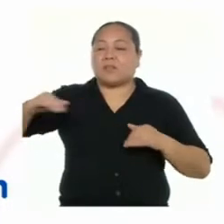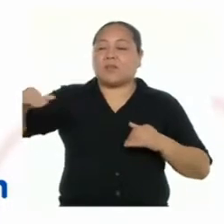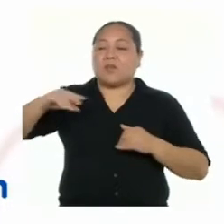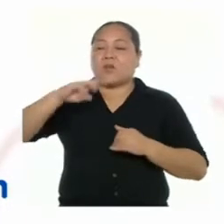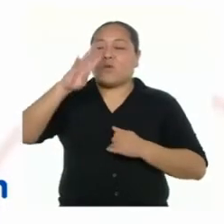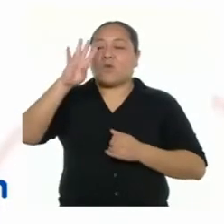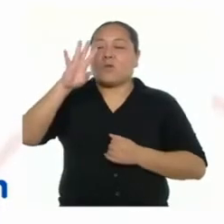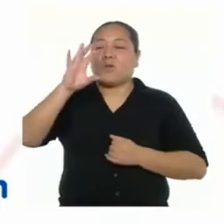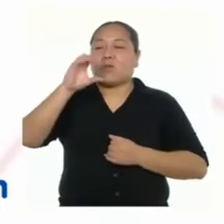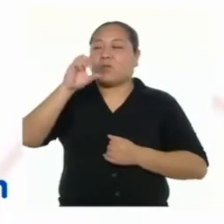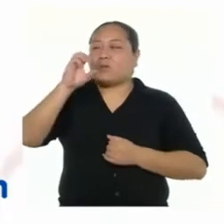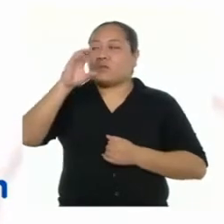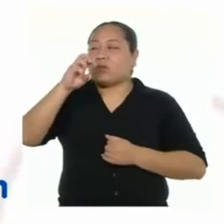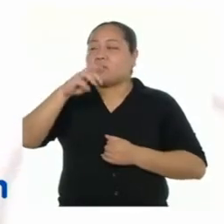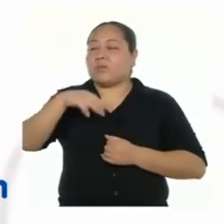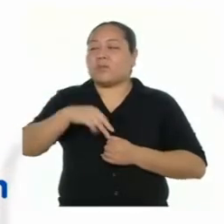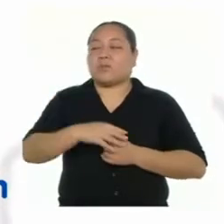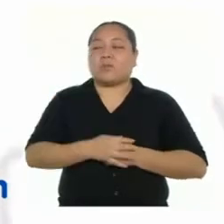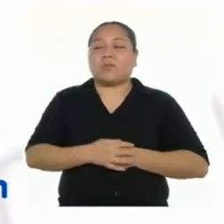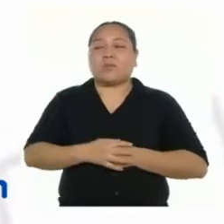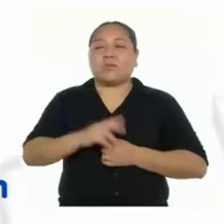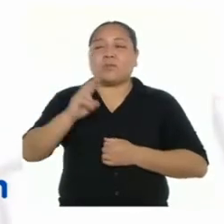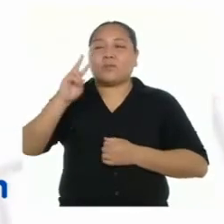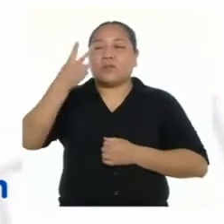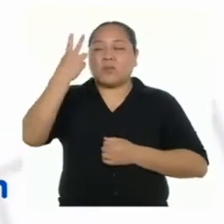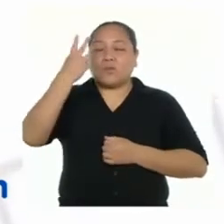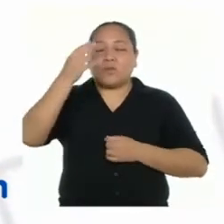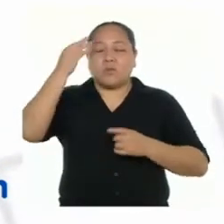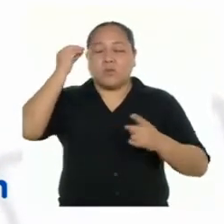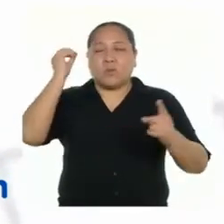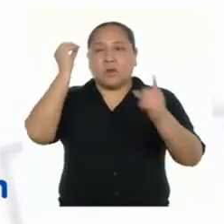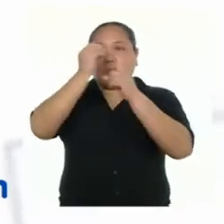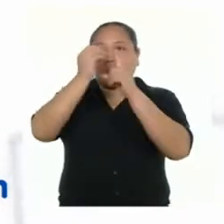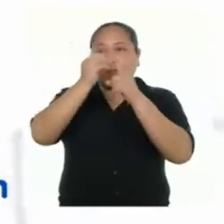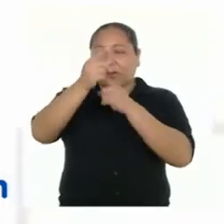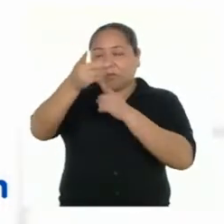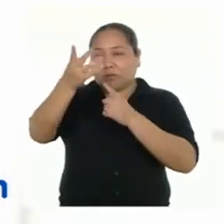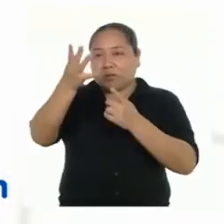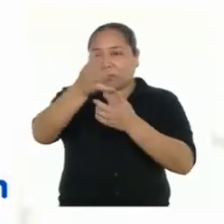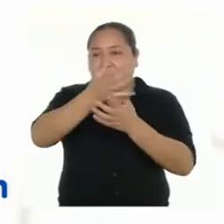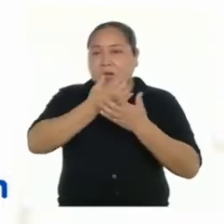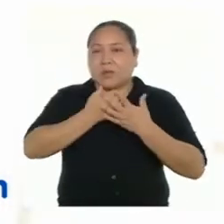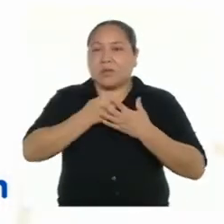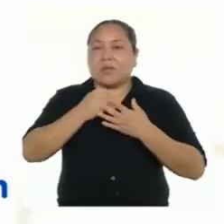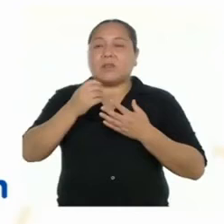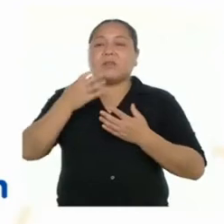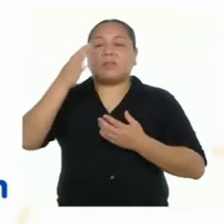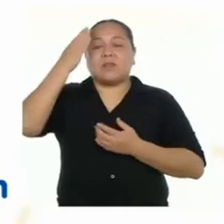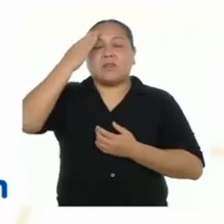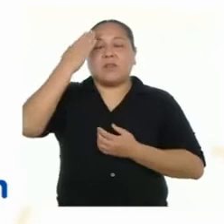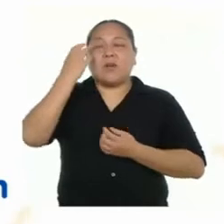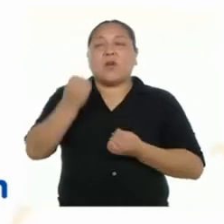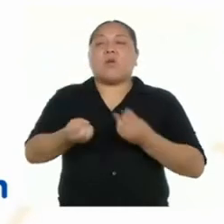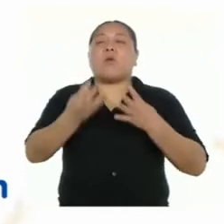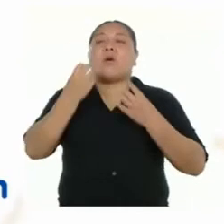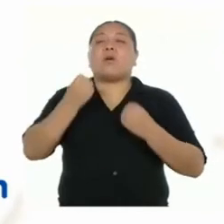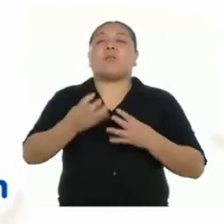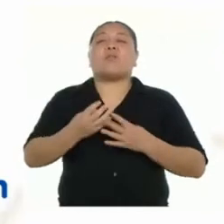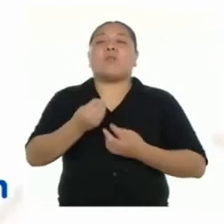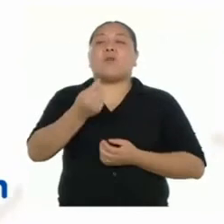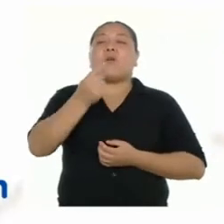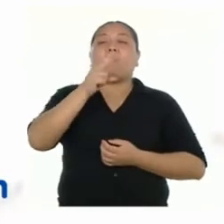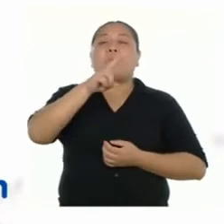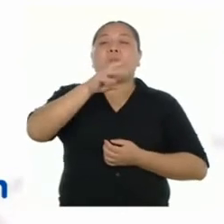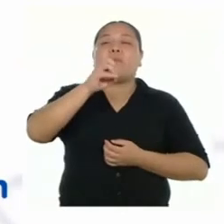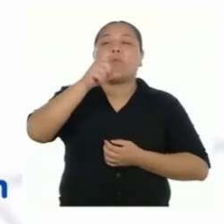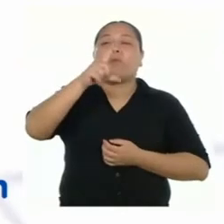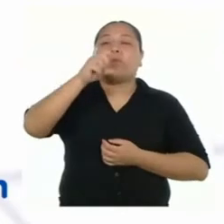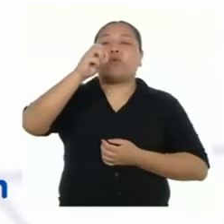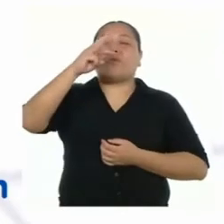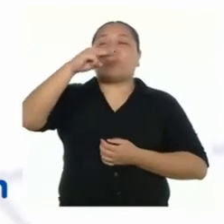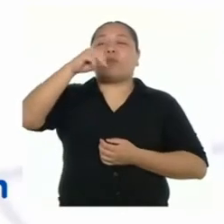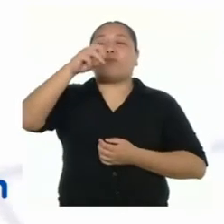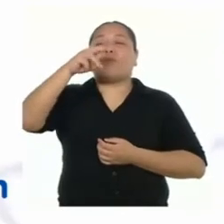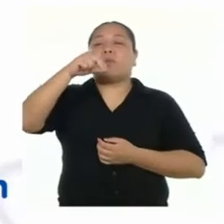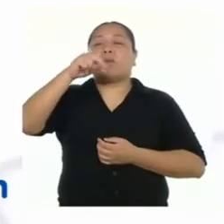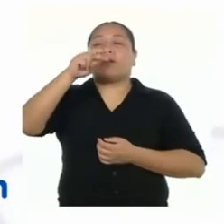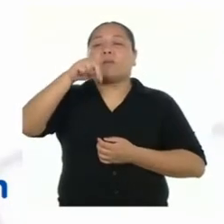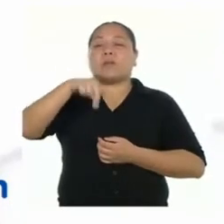centímetros. Y el segundo reto que cumplirán será calcular el volumen de este portalapiceros.